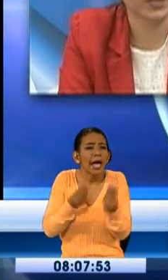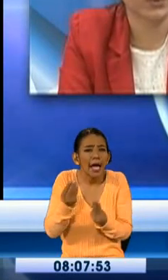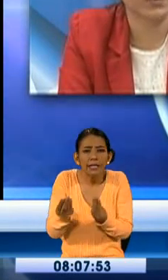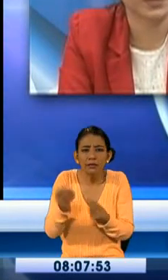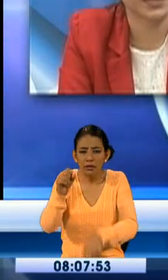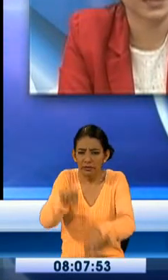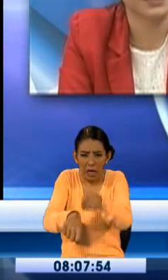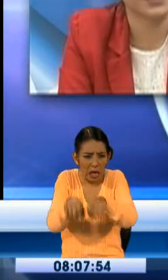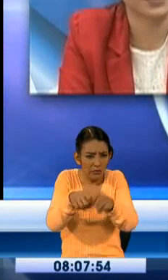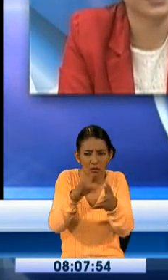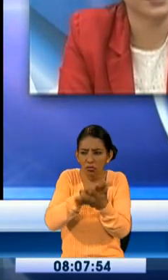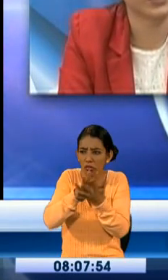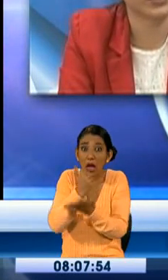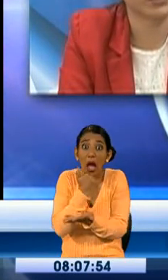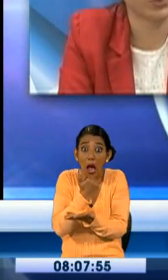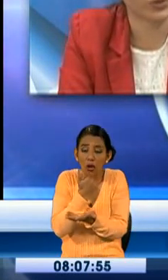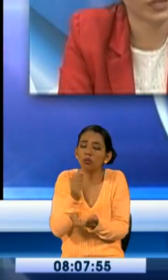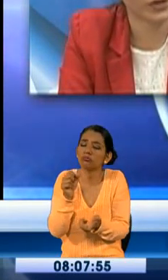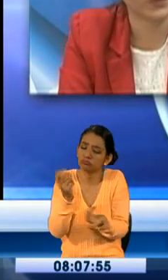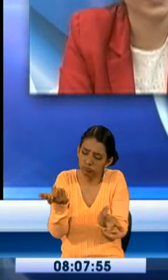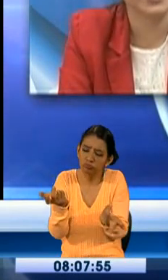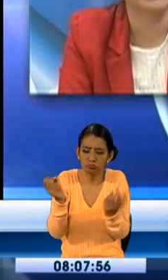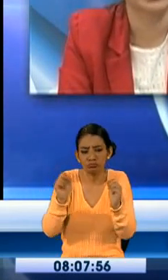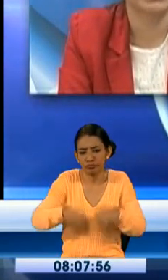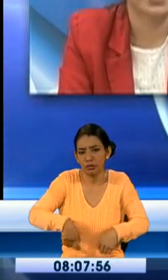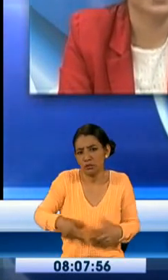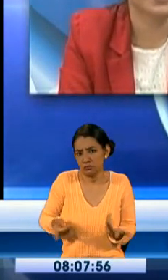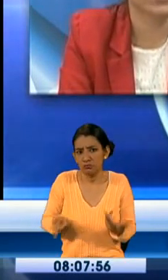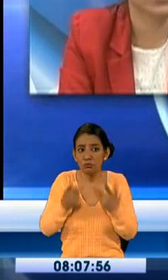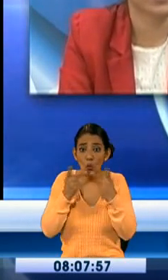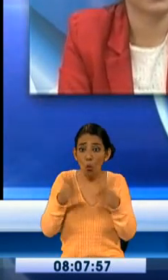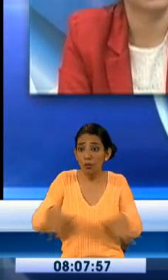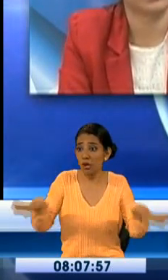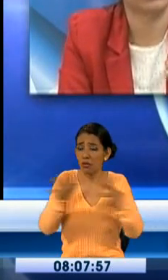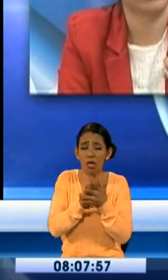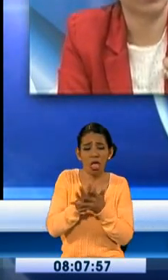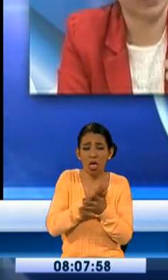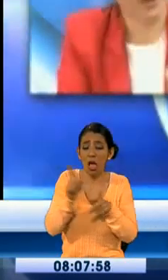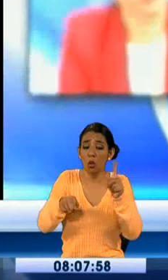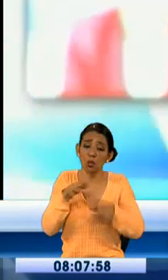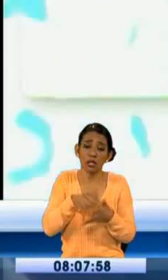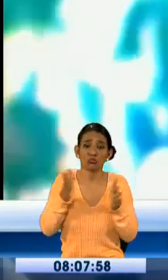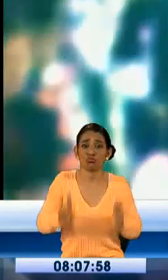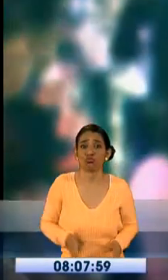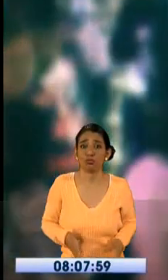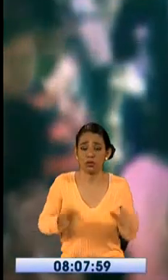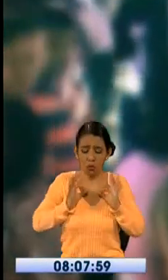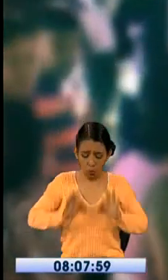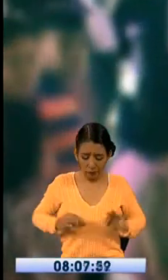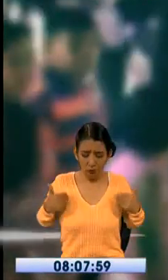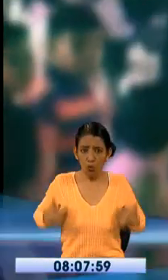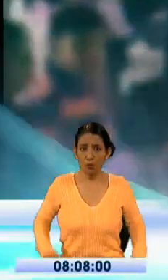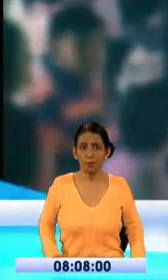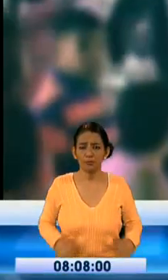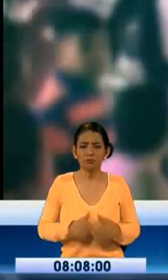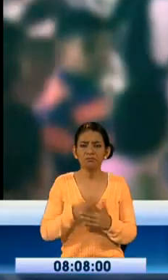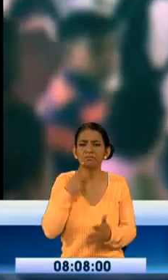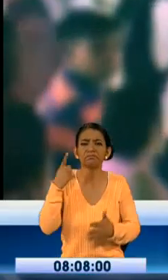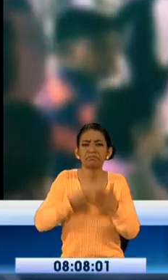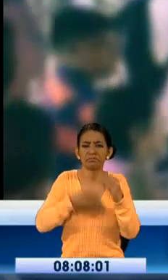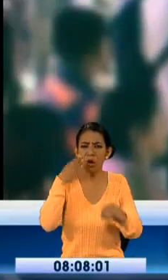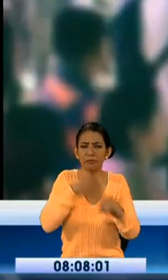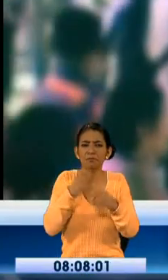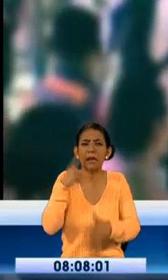y que obviamente alteran el orden público por parte de estudiantes que estén uniformados. El objetivo es